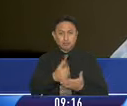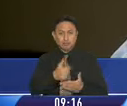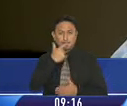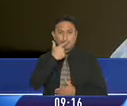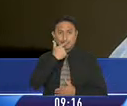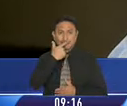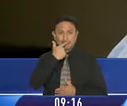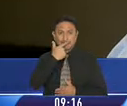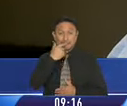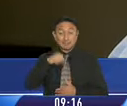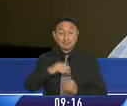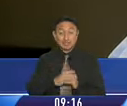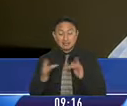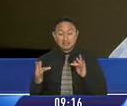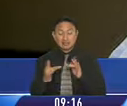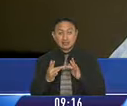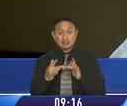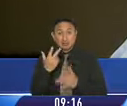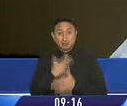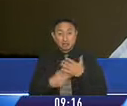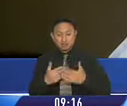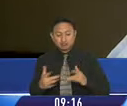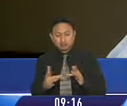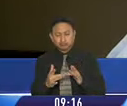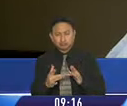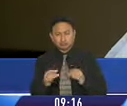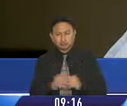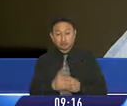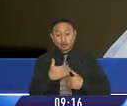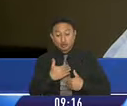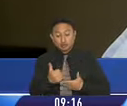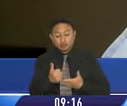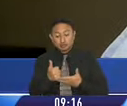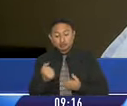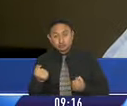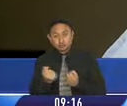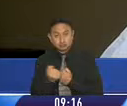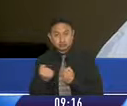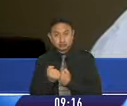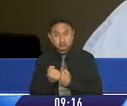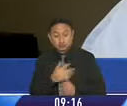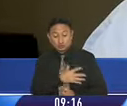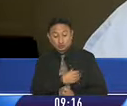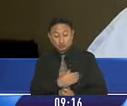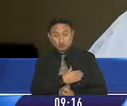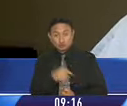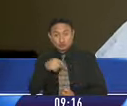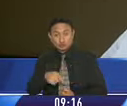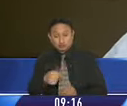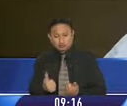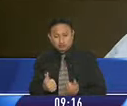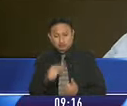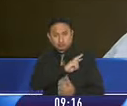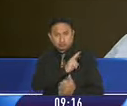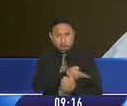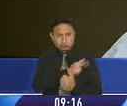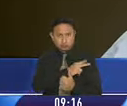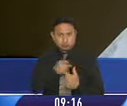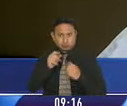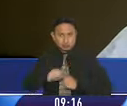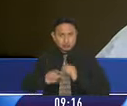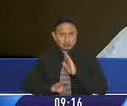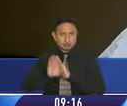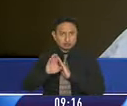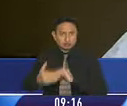conectarme sentimentalmente con mi bebé y sé que yo le estoy aportando mediante mi leche muchos nutrientes para que ella pueda